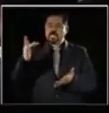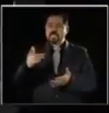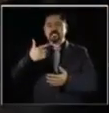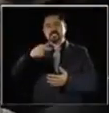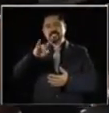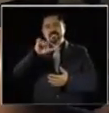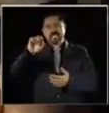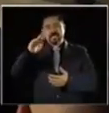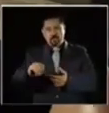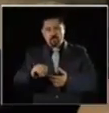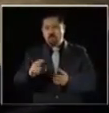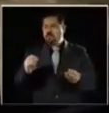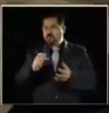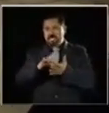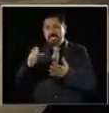al panel ciudadano que parece poco con sus preguntas volvemos con